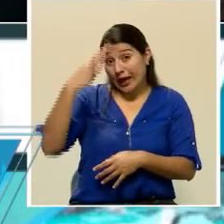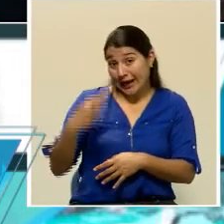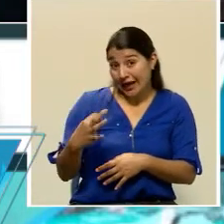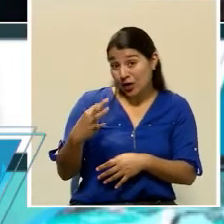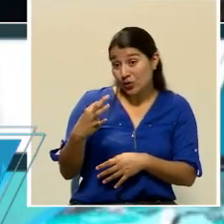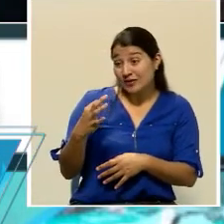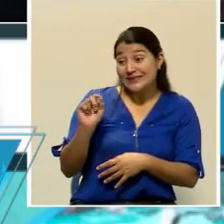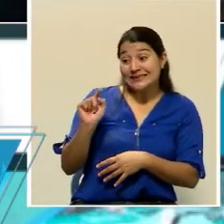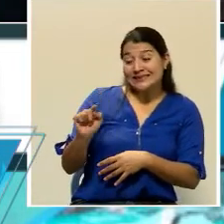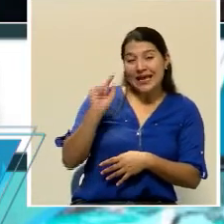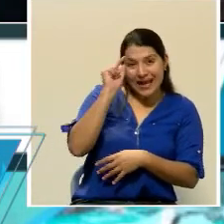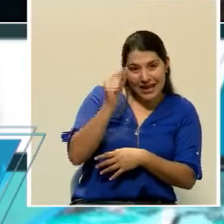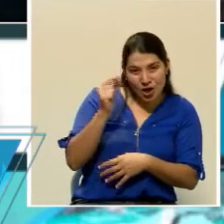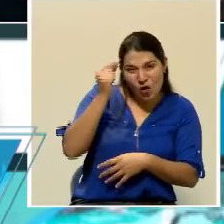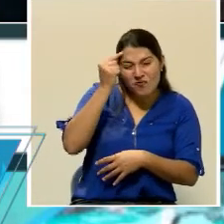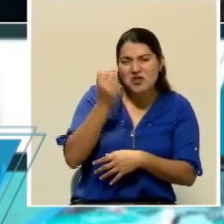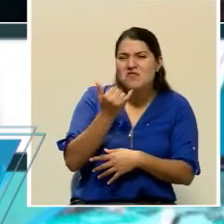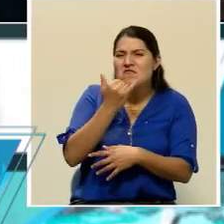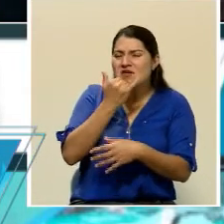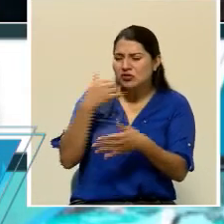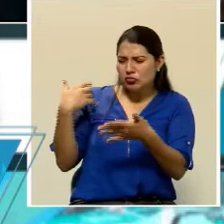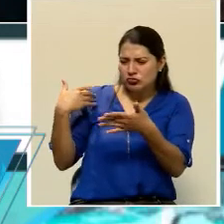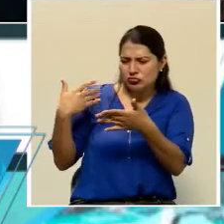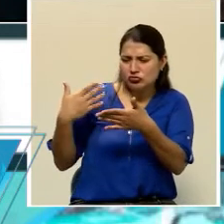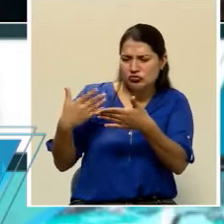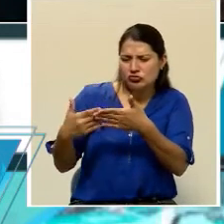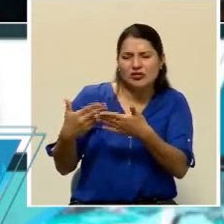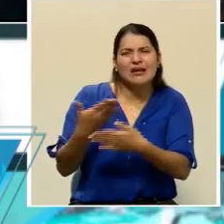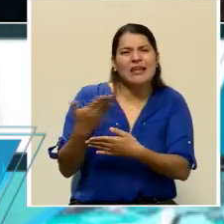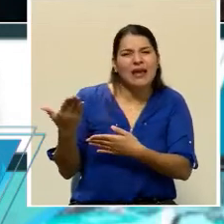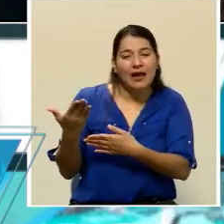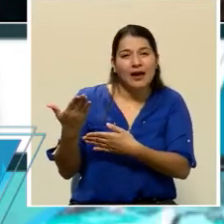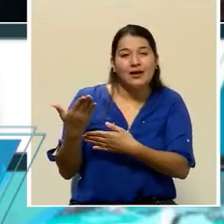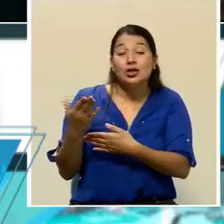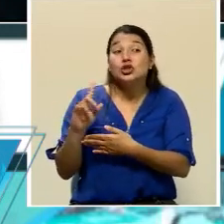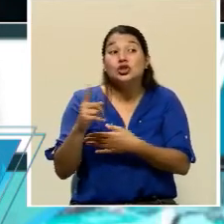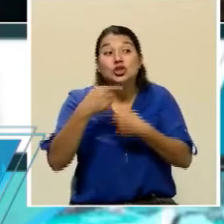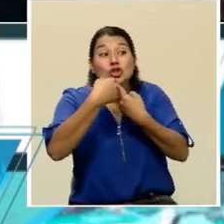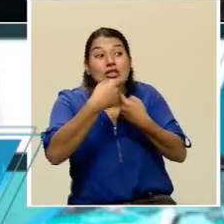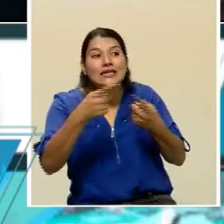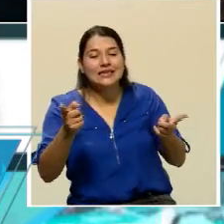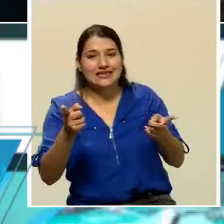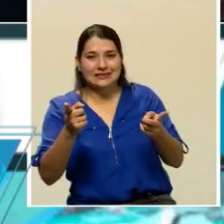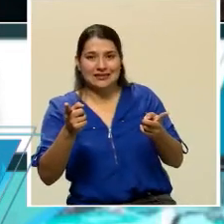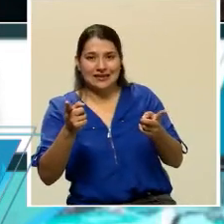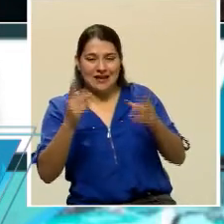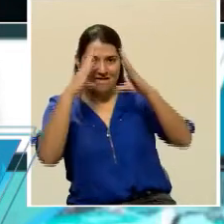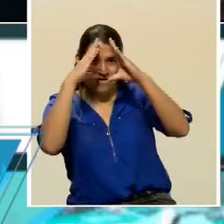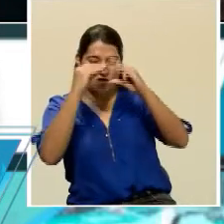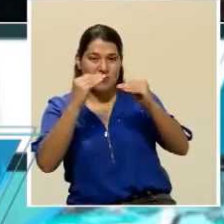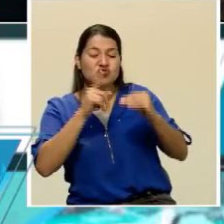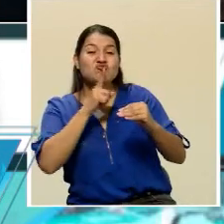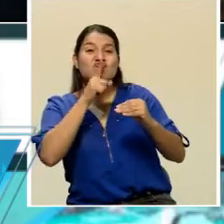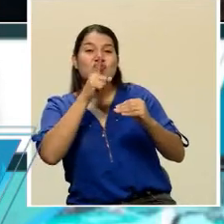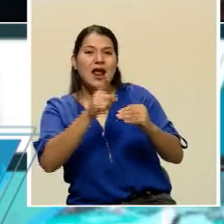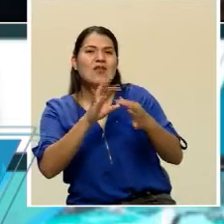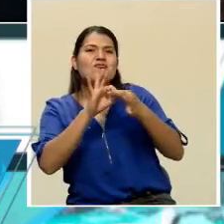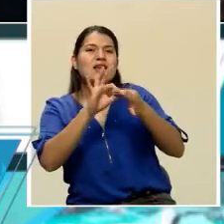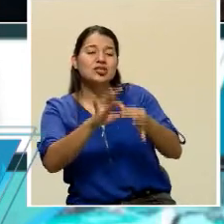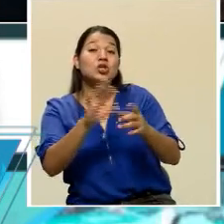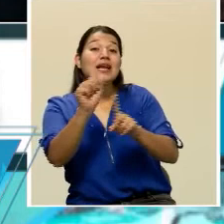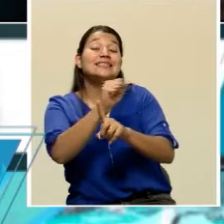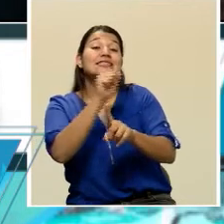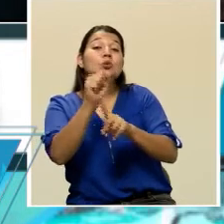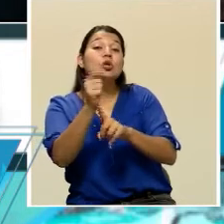este gobierno en los últimos meses, es en no contarle a la gente la verdad de la situación de las